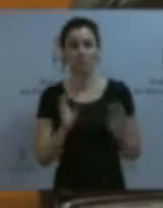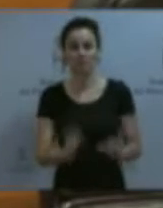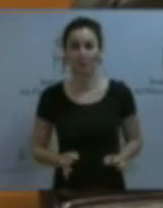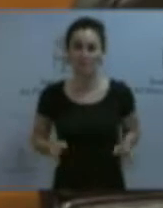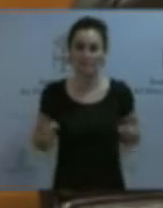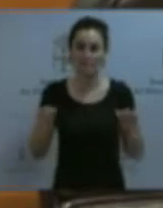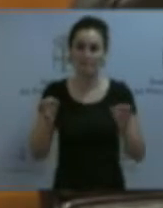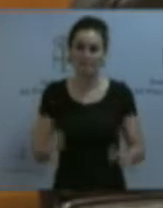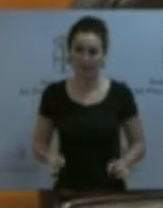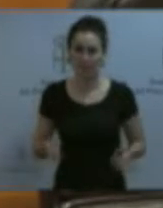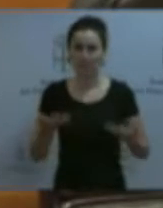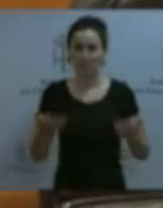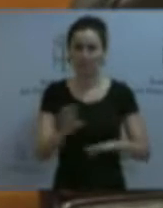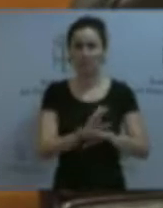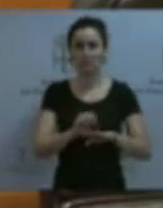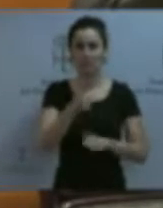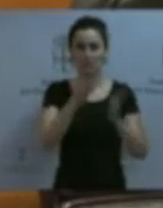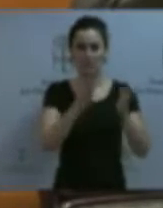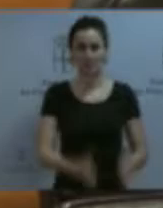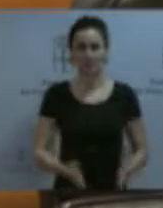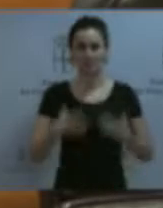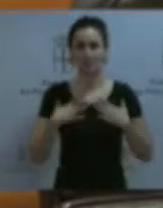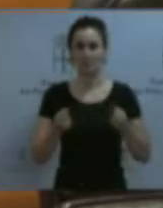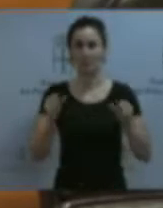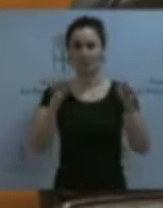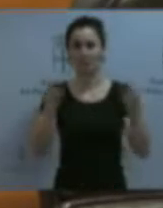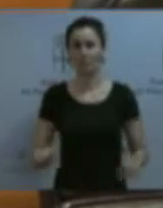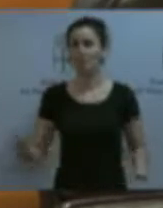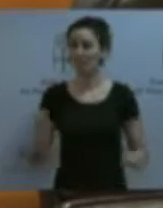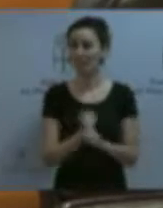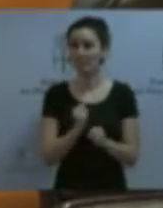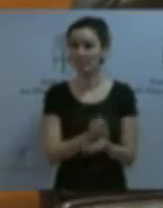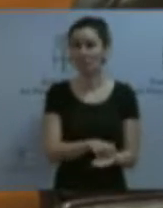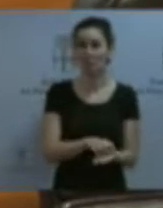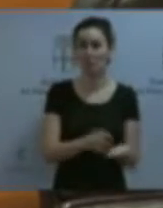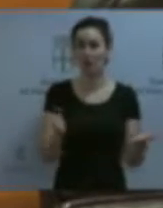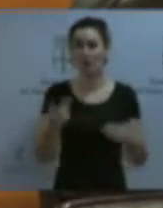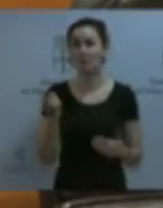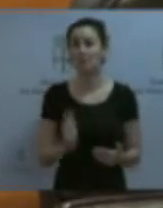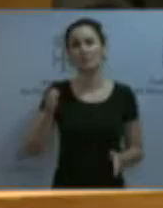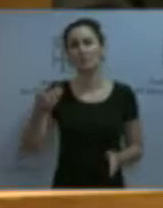a dudar el consejero de Sanidad de su forma de trabajo ni de su profesionalidad.